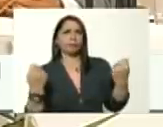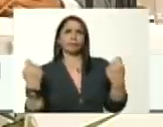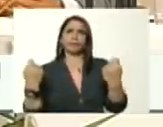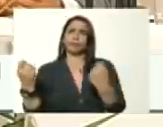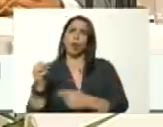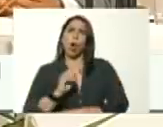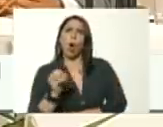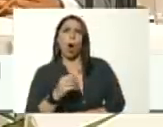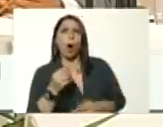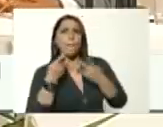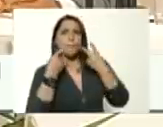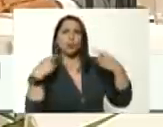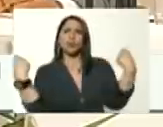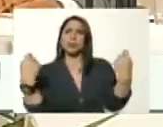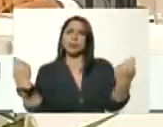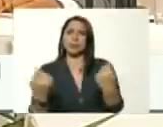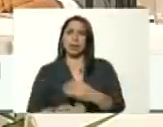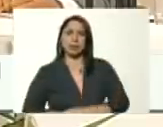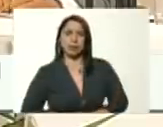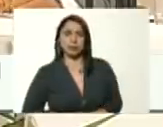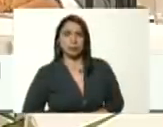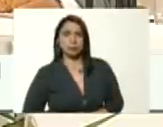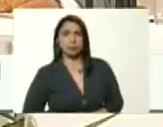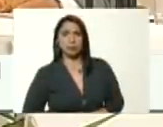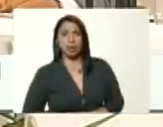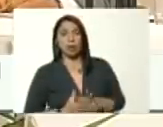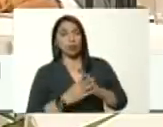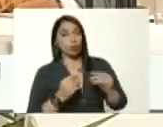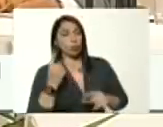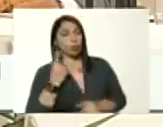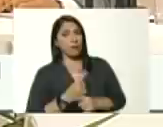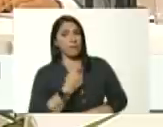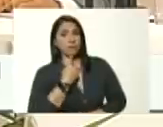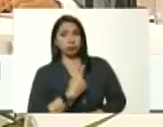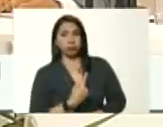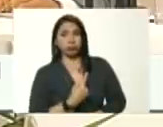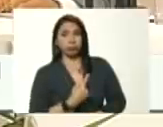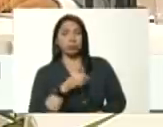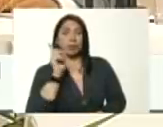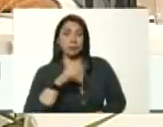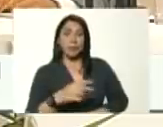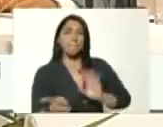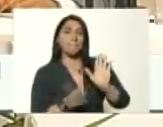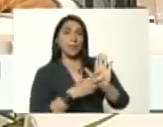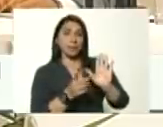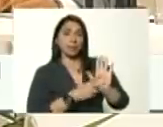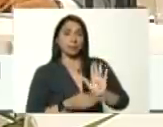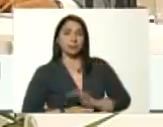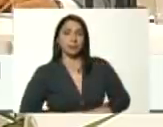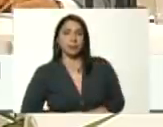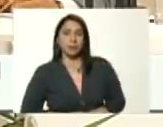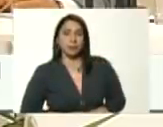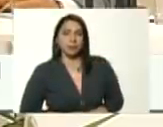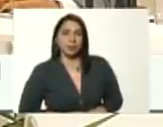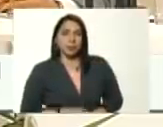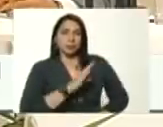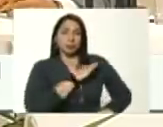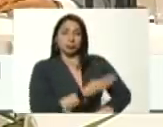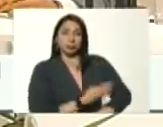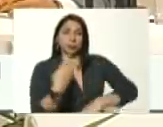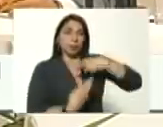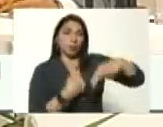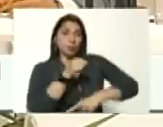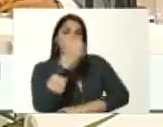publicitarias todo hay que decirlo también es verdad que la fuerza de la revolución bolivariana